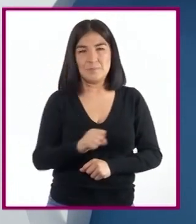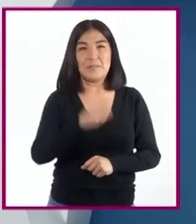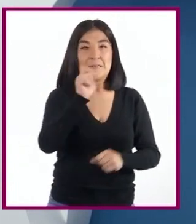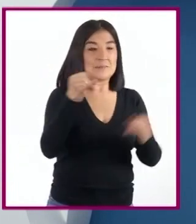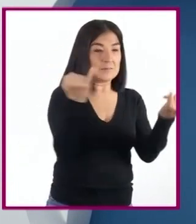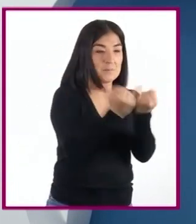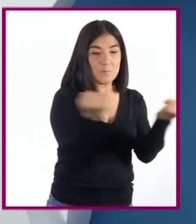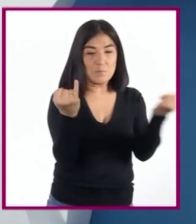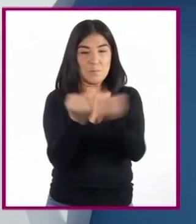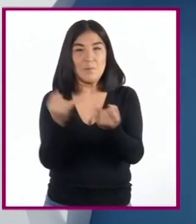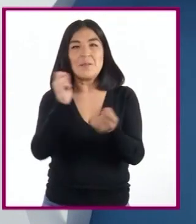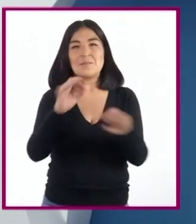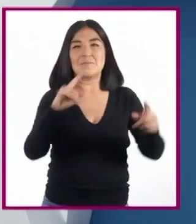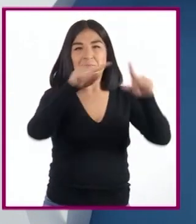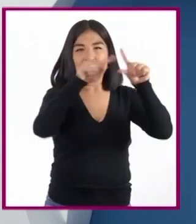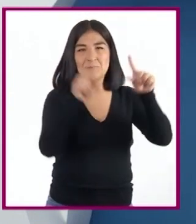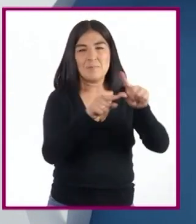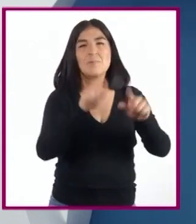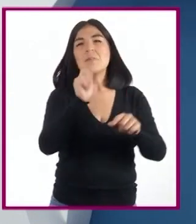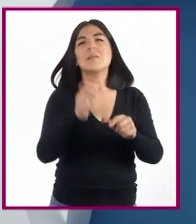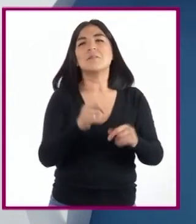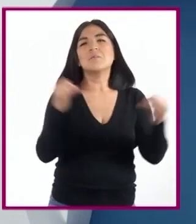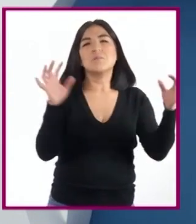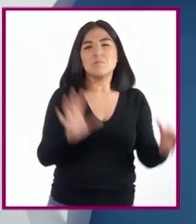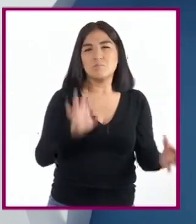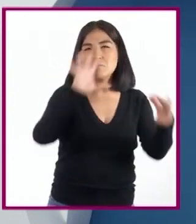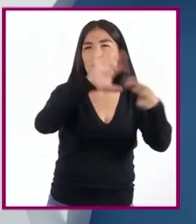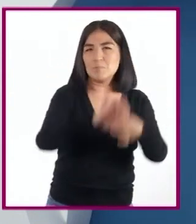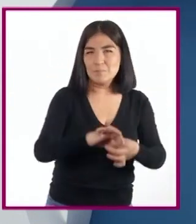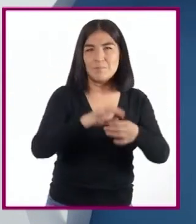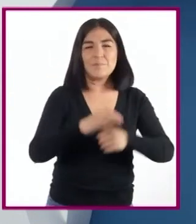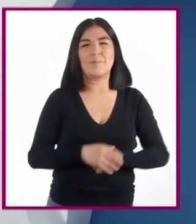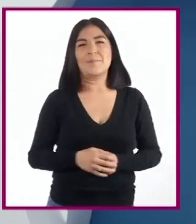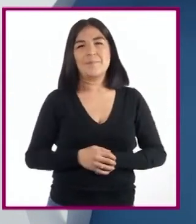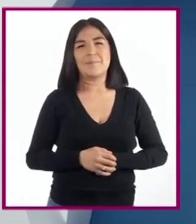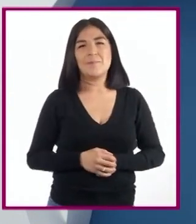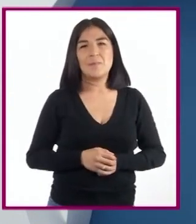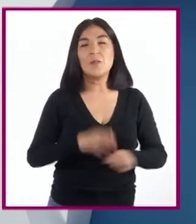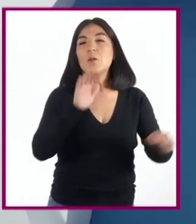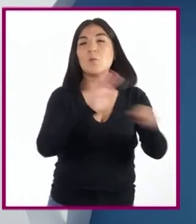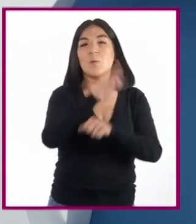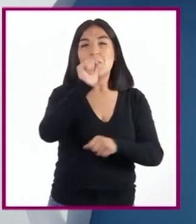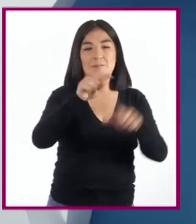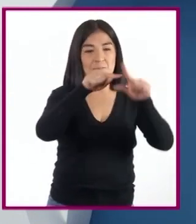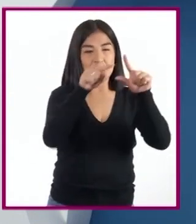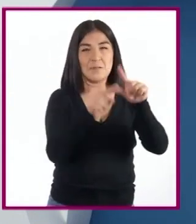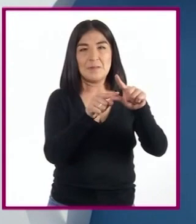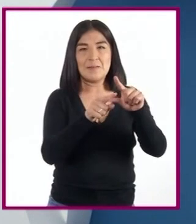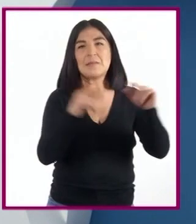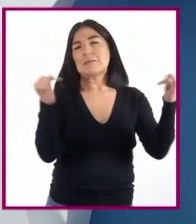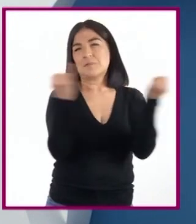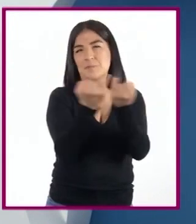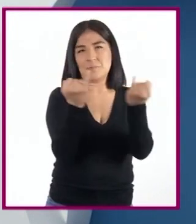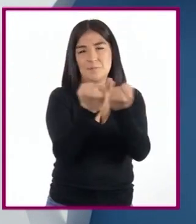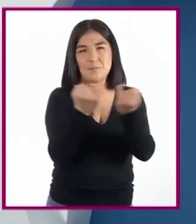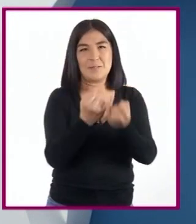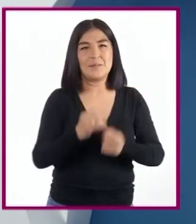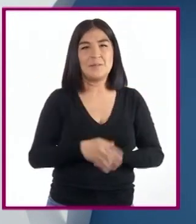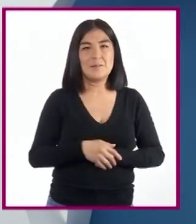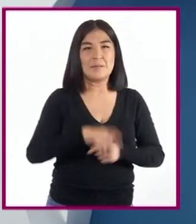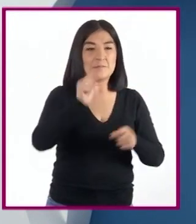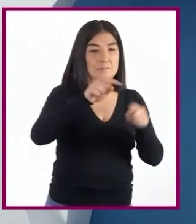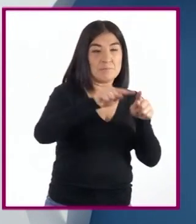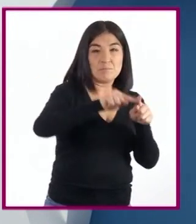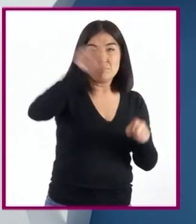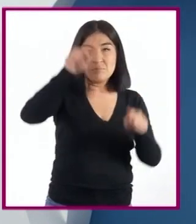de ángulos contiguos son suplementarios, los ángulos opuestos son iguales y sus